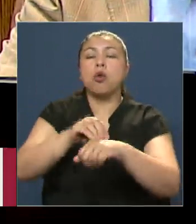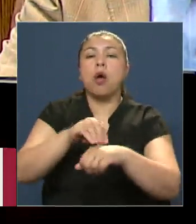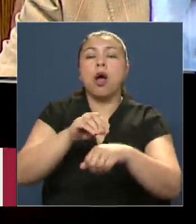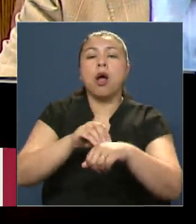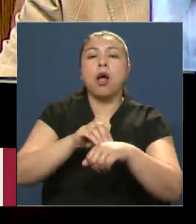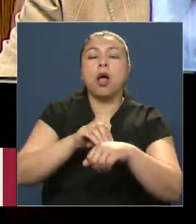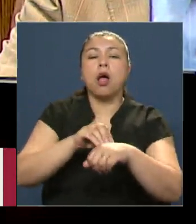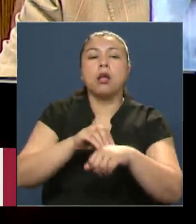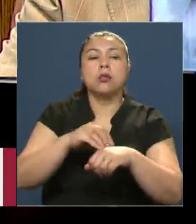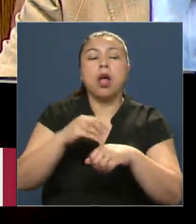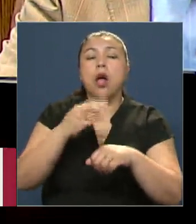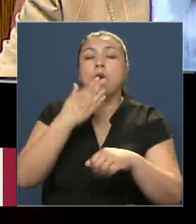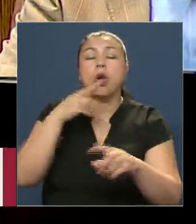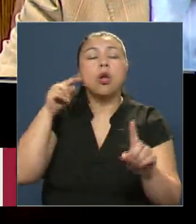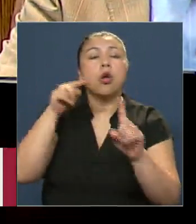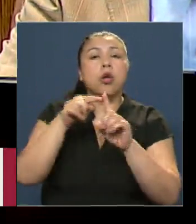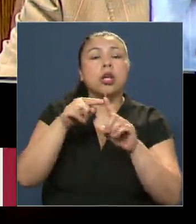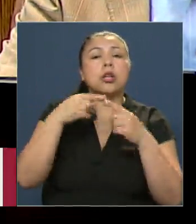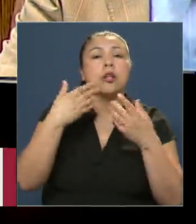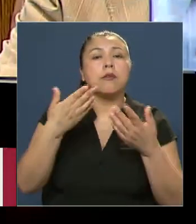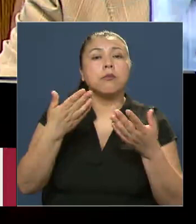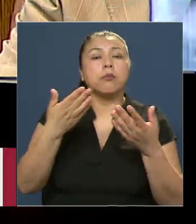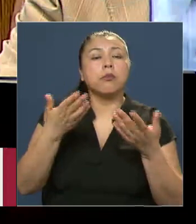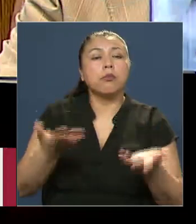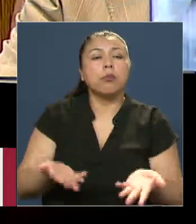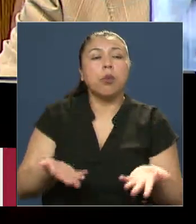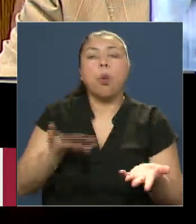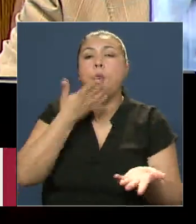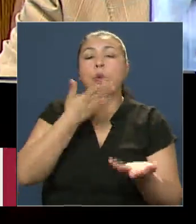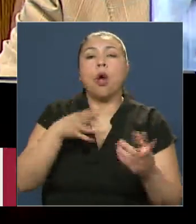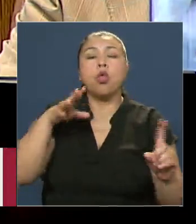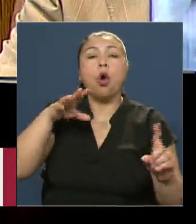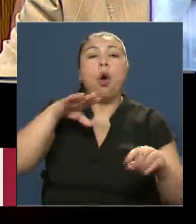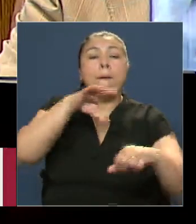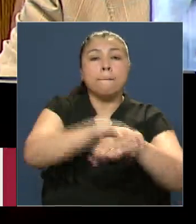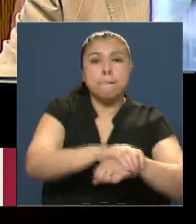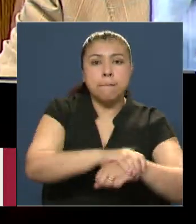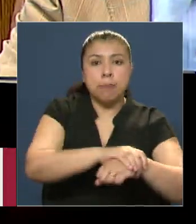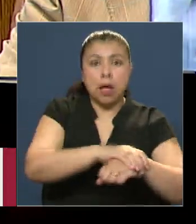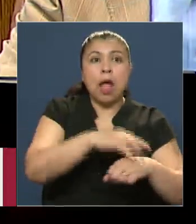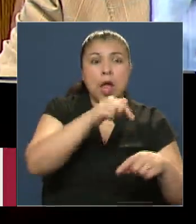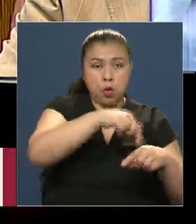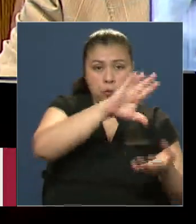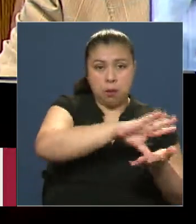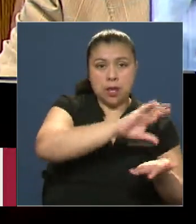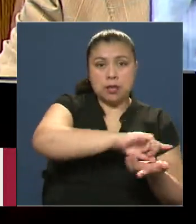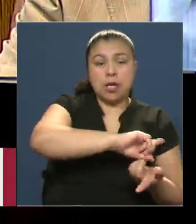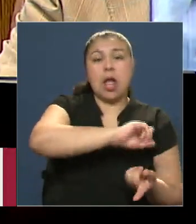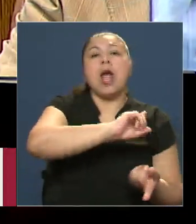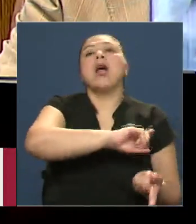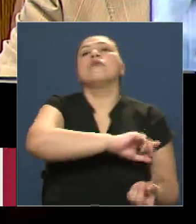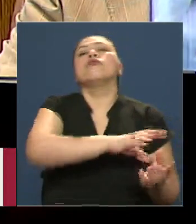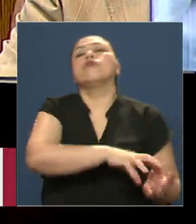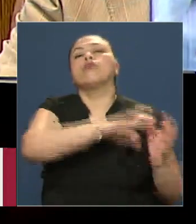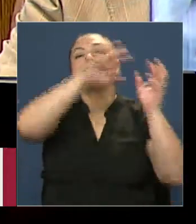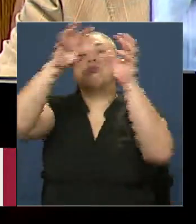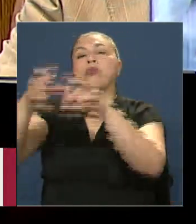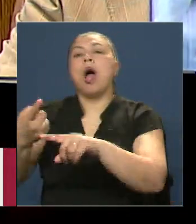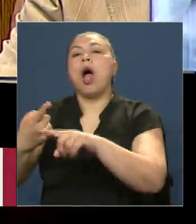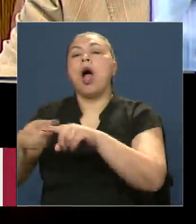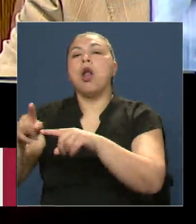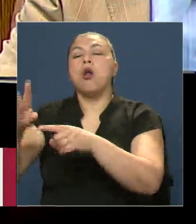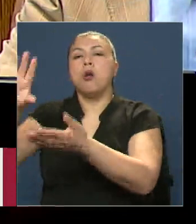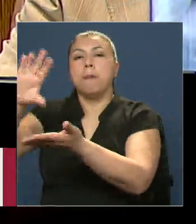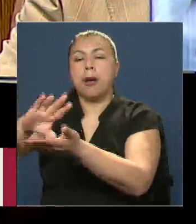roja, cuya finalidad, como es la detención de una persona para fines de extradición. Un reciente estudio